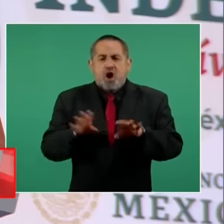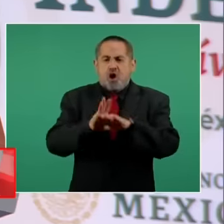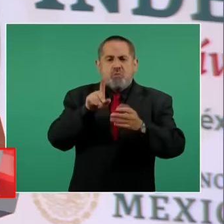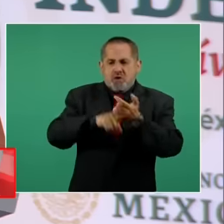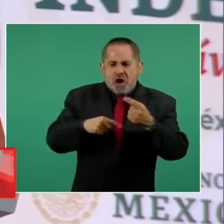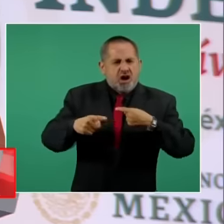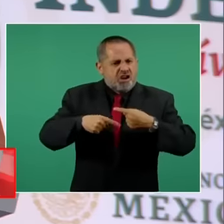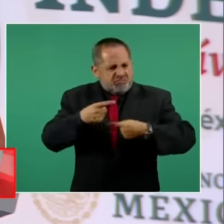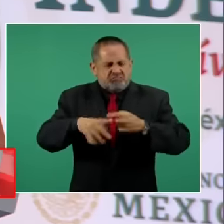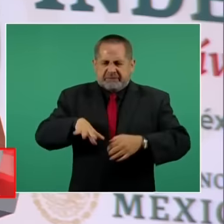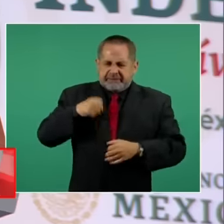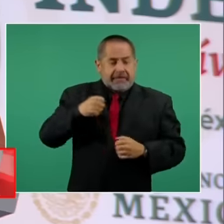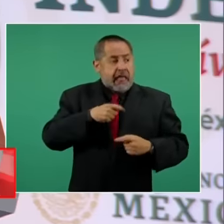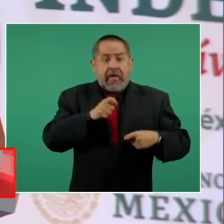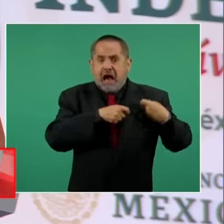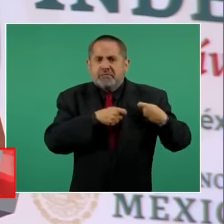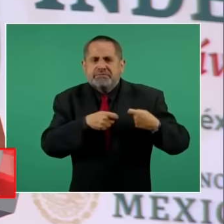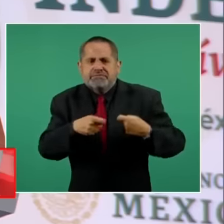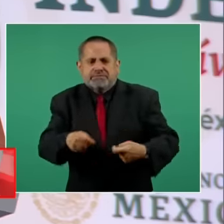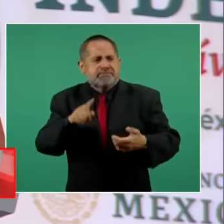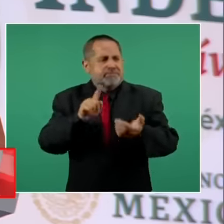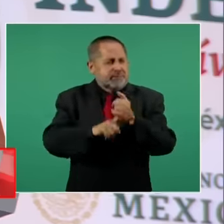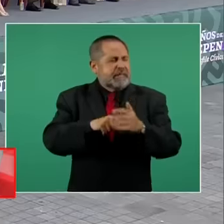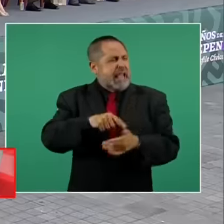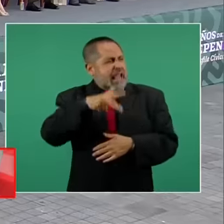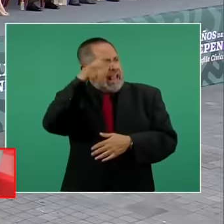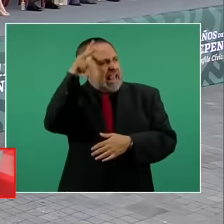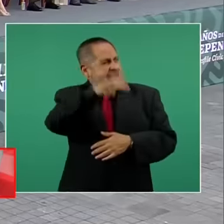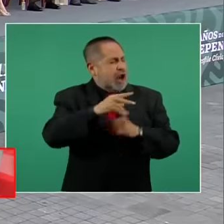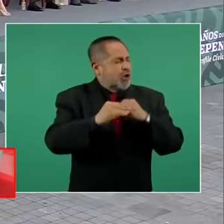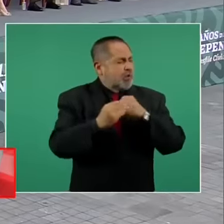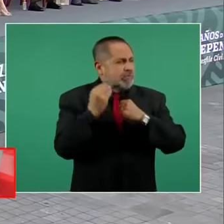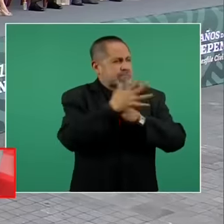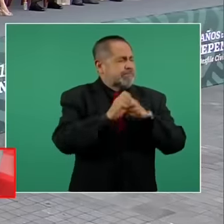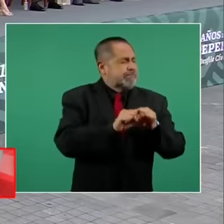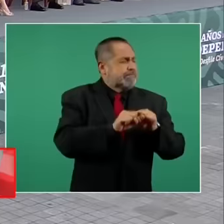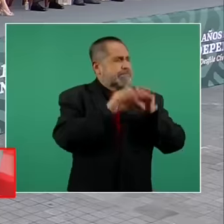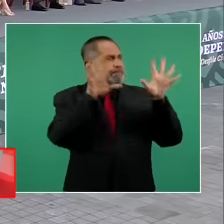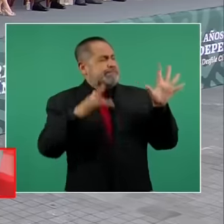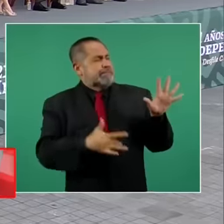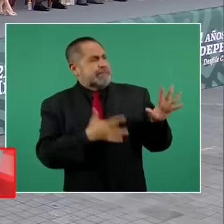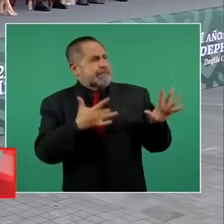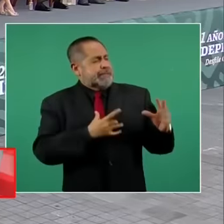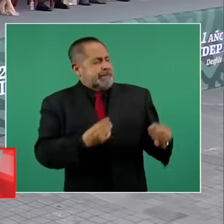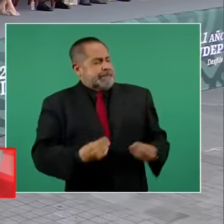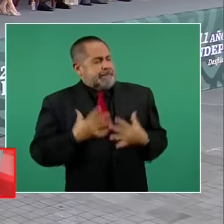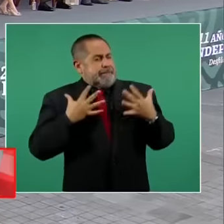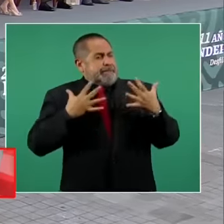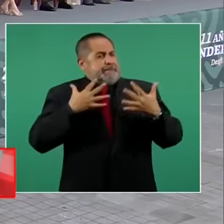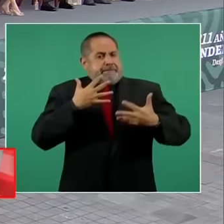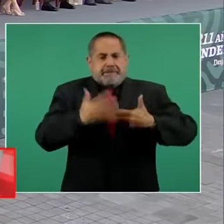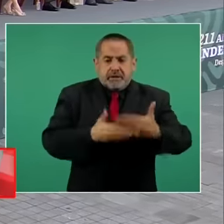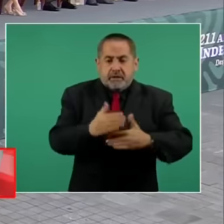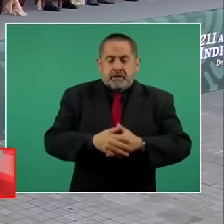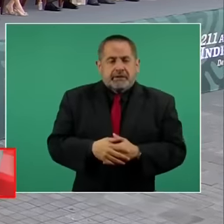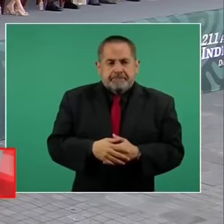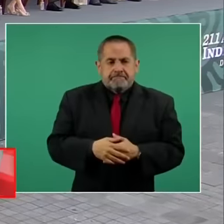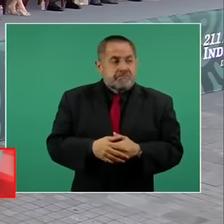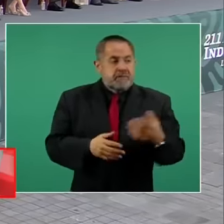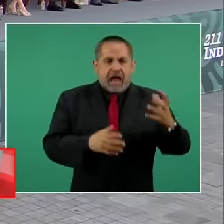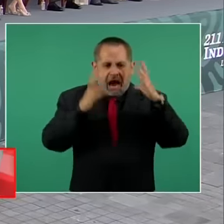ha dejado desde entonces el sol de Hidalgo de lucir. Colgaron en jaulas de hierro las cabezas de los